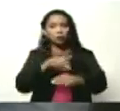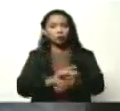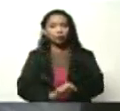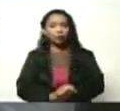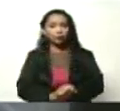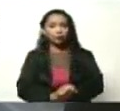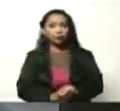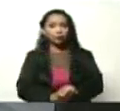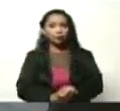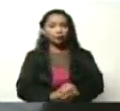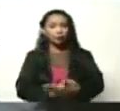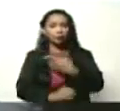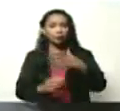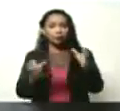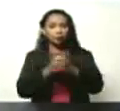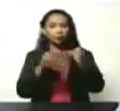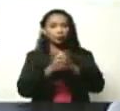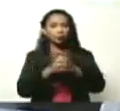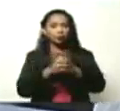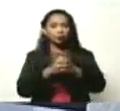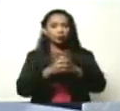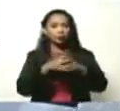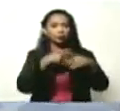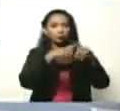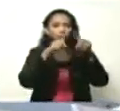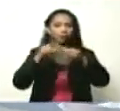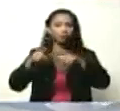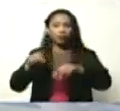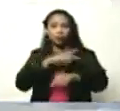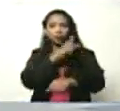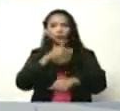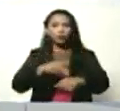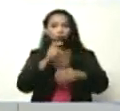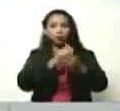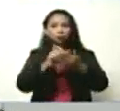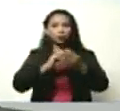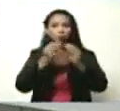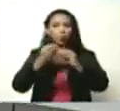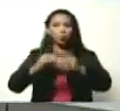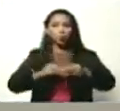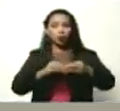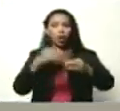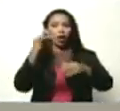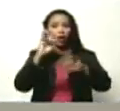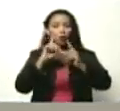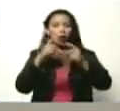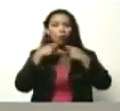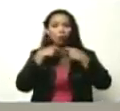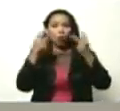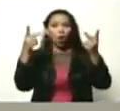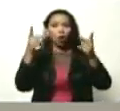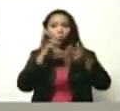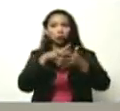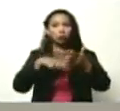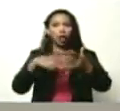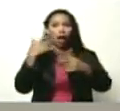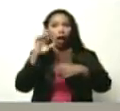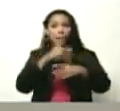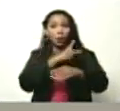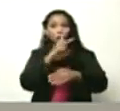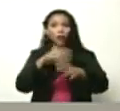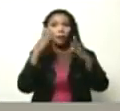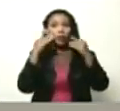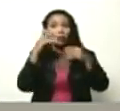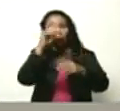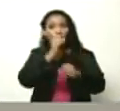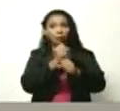este equipo promotor es diverso. Aquí hay poetas que son editores, hay poetas que son promotores de lectura, hay poetas que tienen experiencia